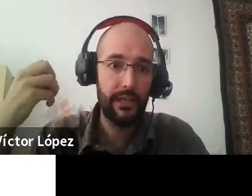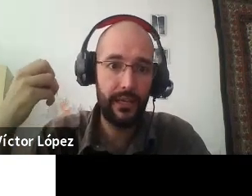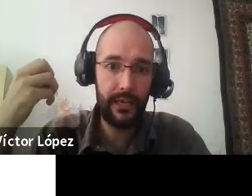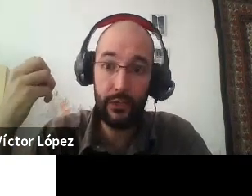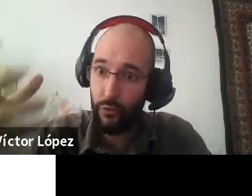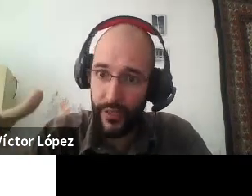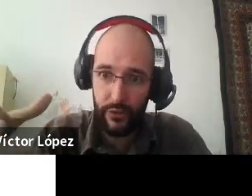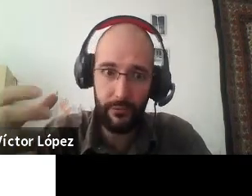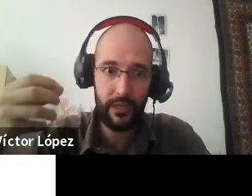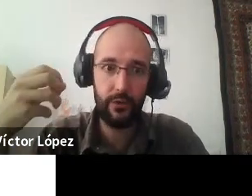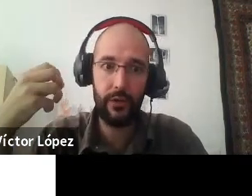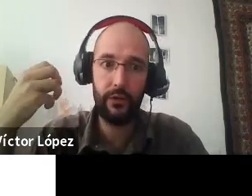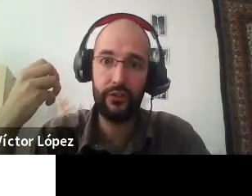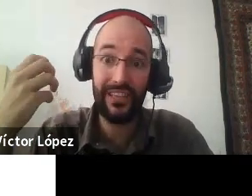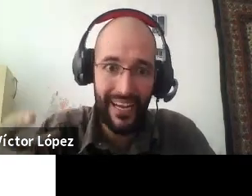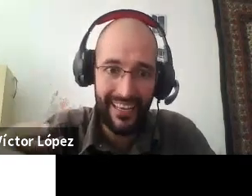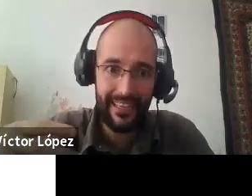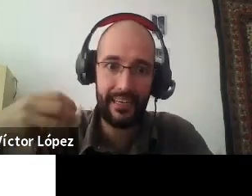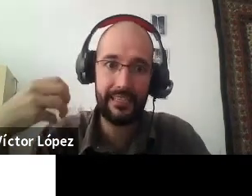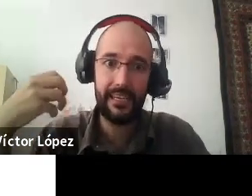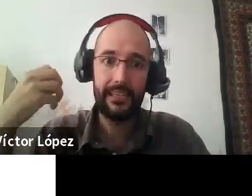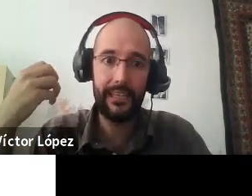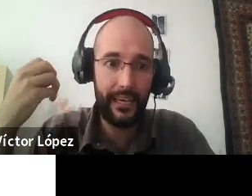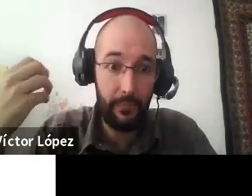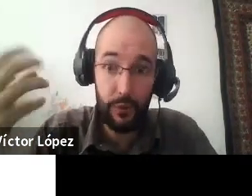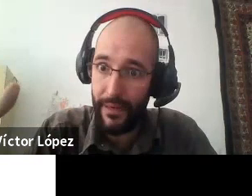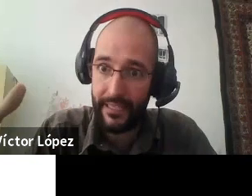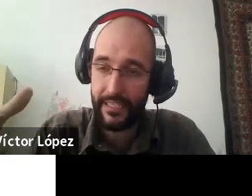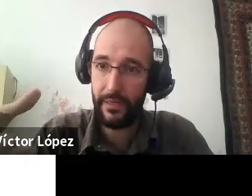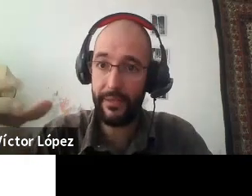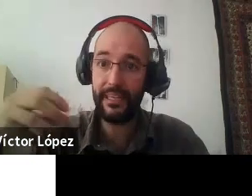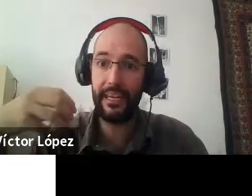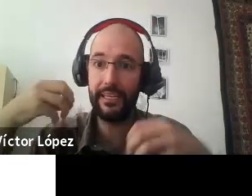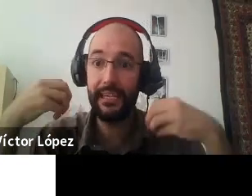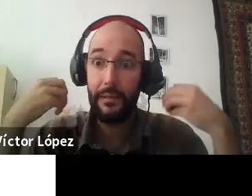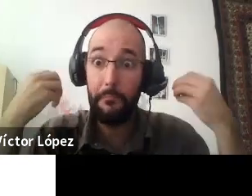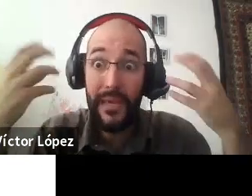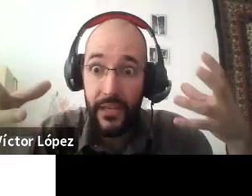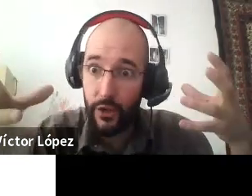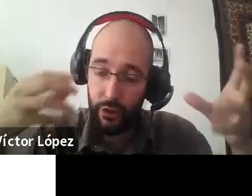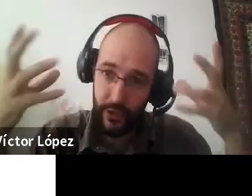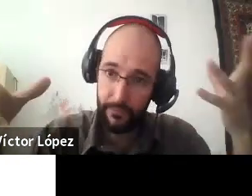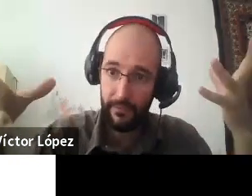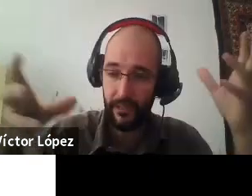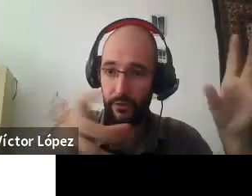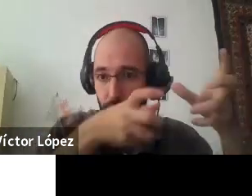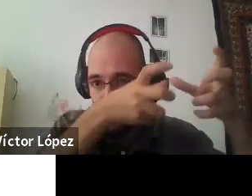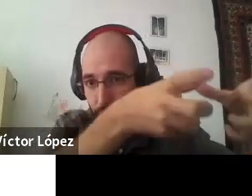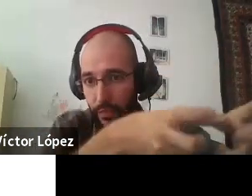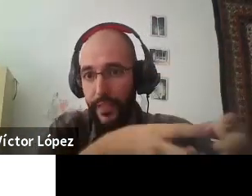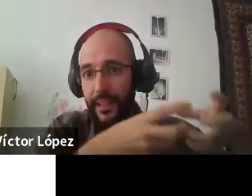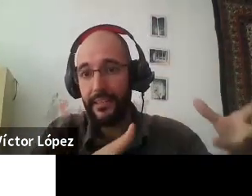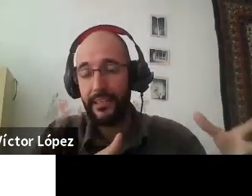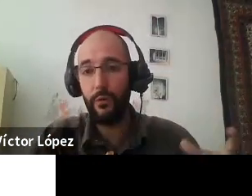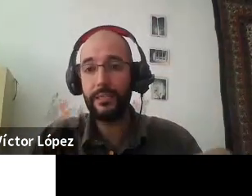educativos, de instrumentos de laboratorios, de maquetas, de ejemplos de prácticas experimentales, vídeos con experimentos, ¿no?